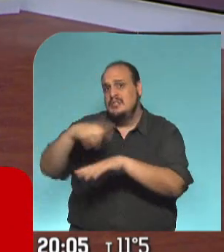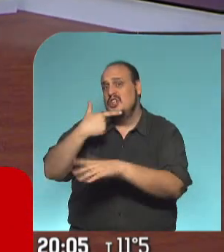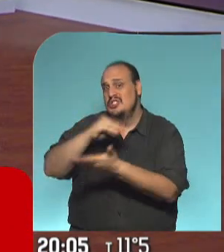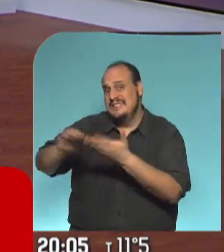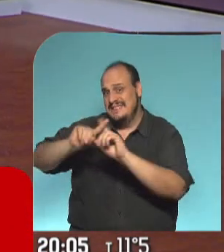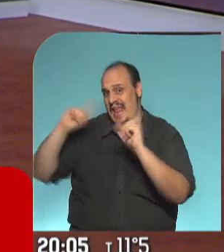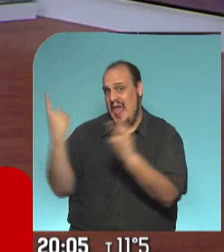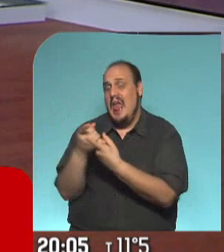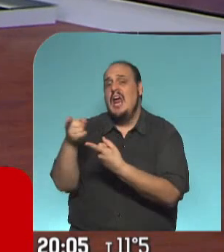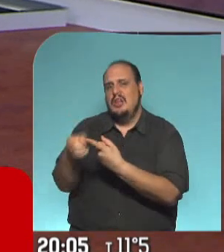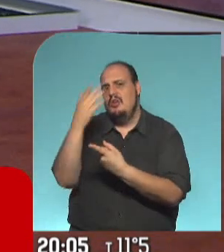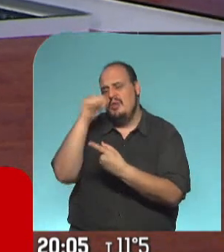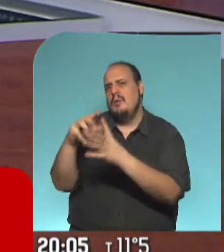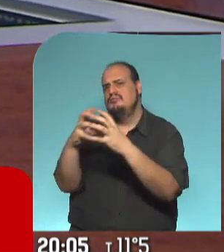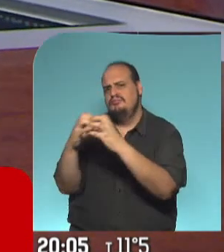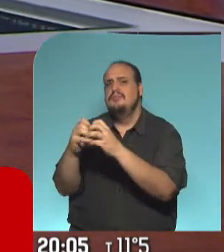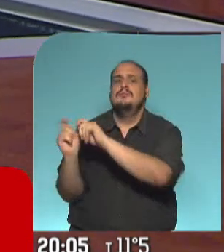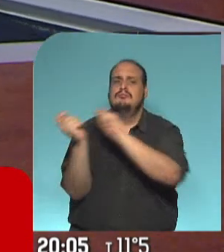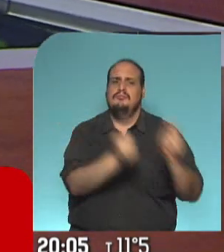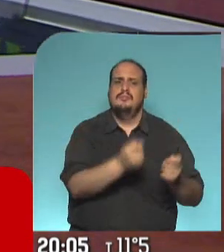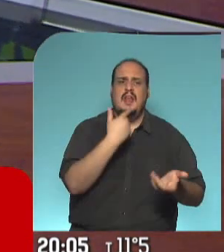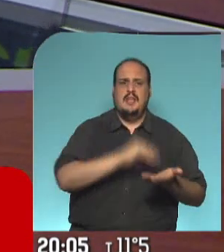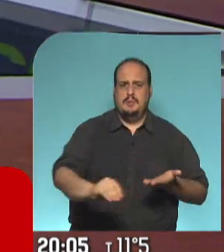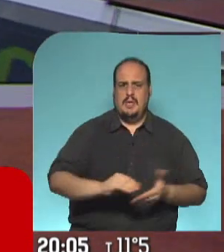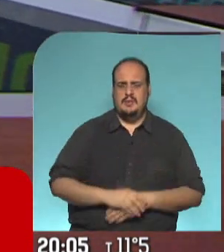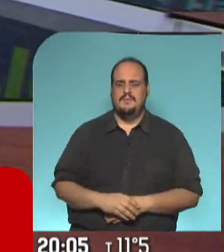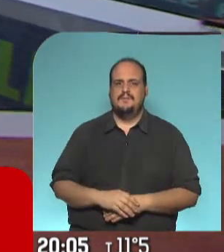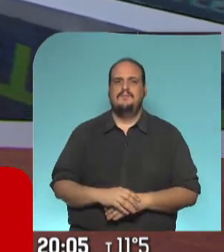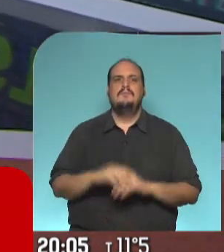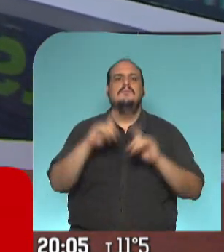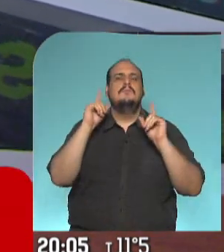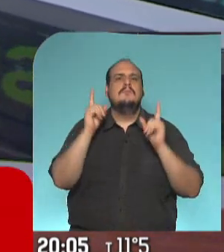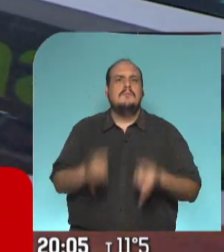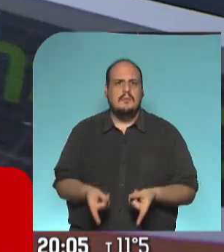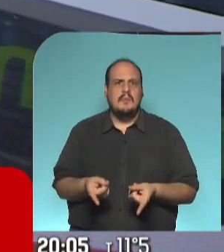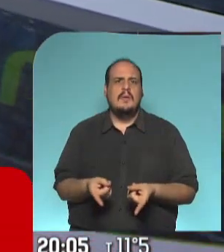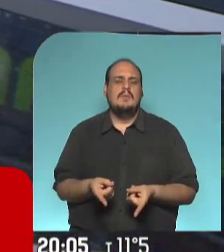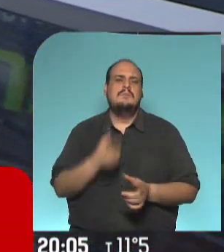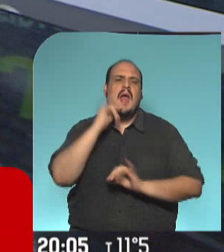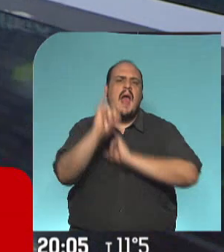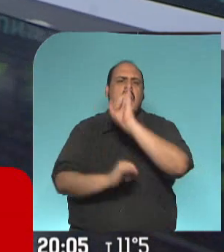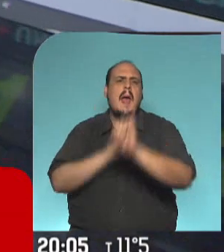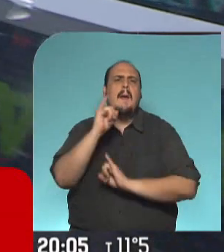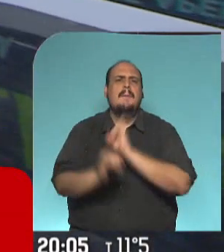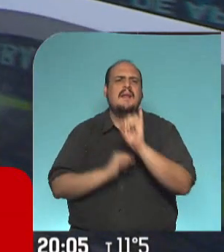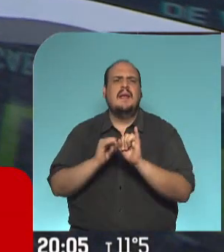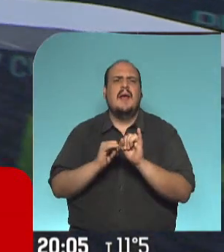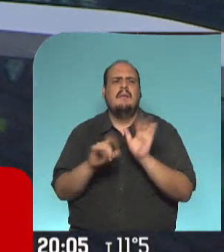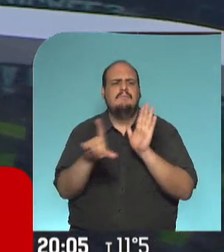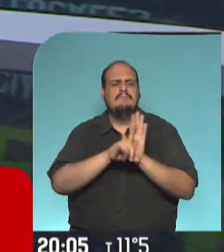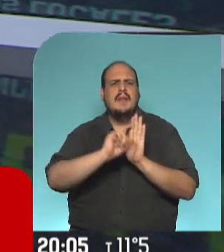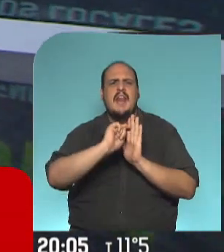De manera dinámica, pero también tratando de ilustrar y tratando, insisto, de explicar de qué se trata esta reforma,